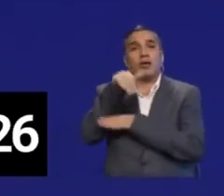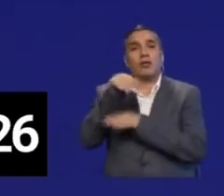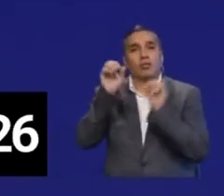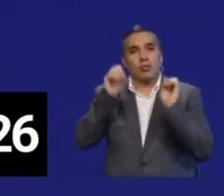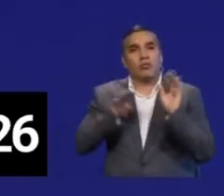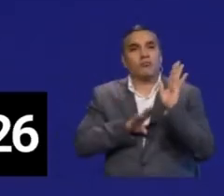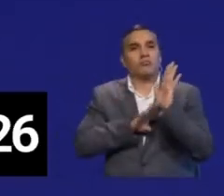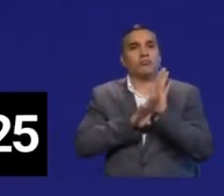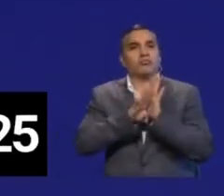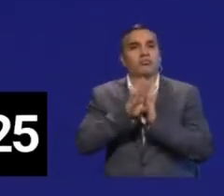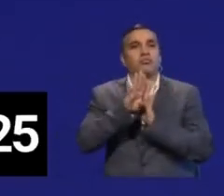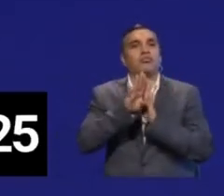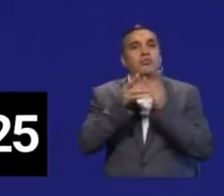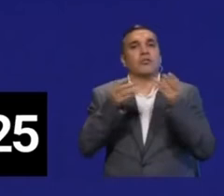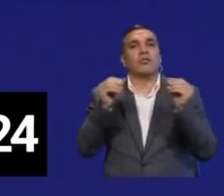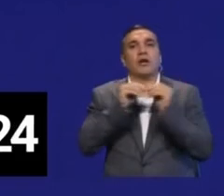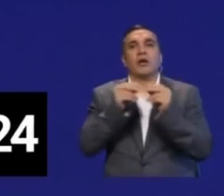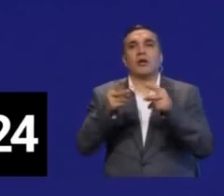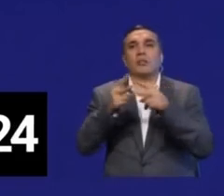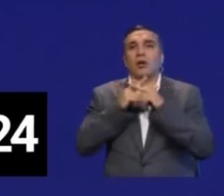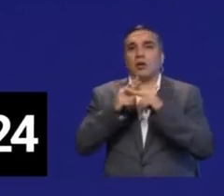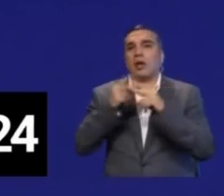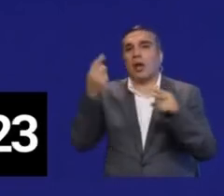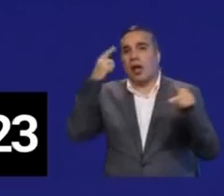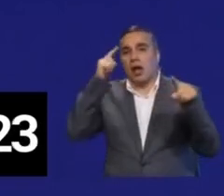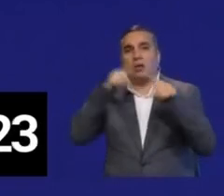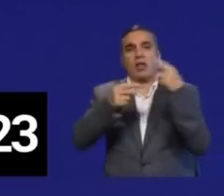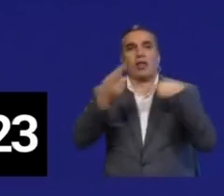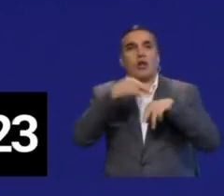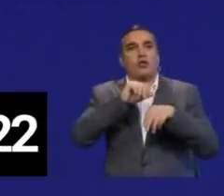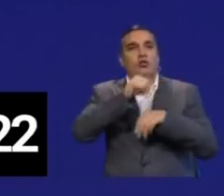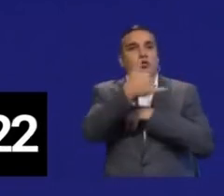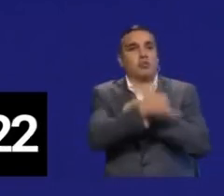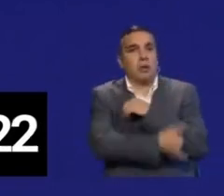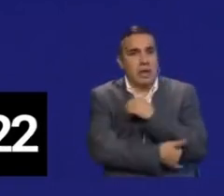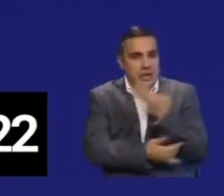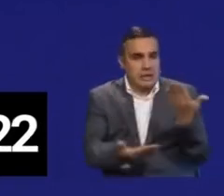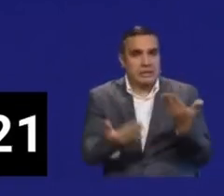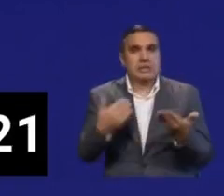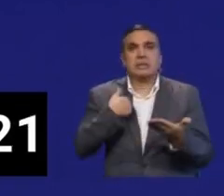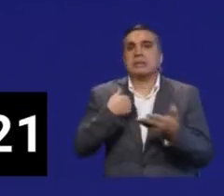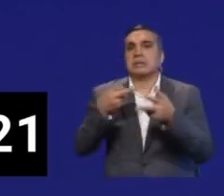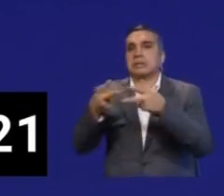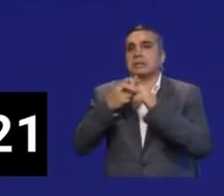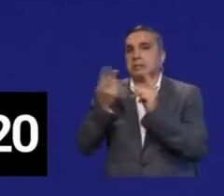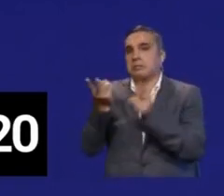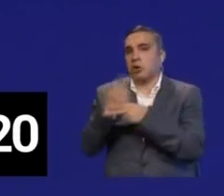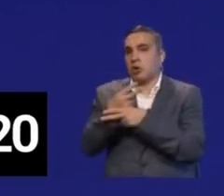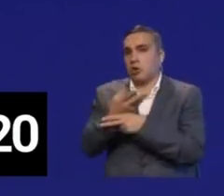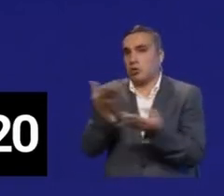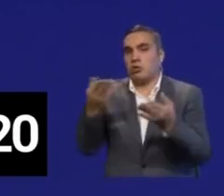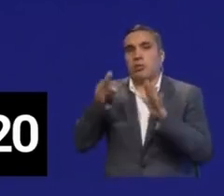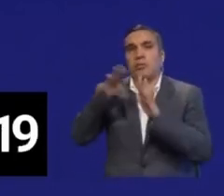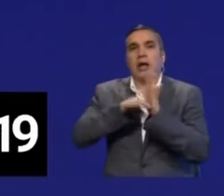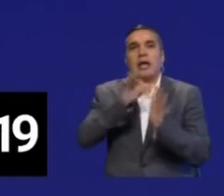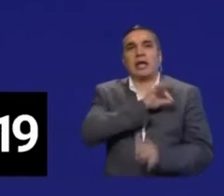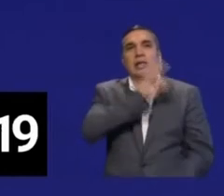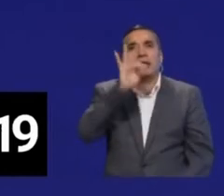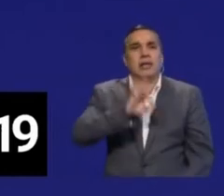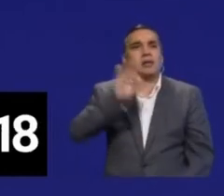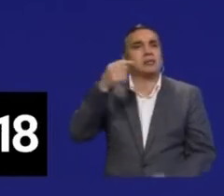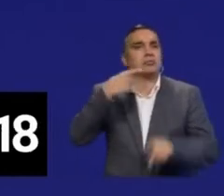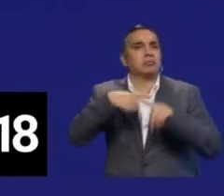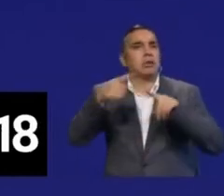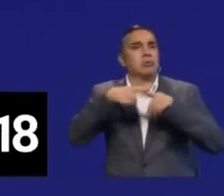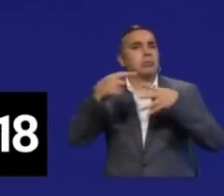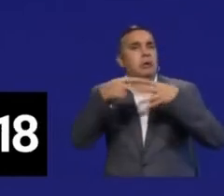las posibilidades de llegar a tratados comerciales, de obtener créditos productivos a bajo interés, etcétera.